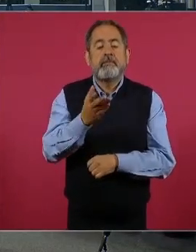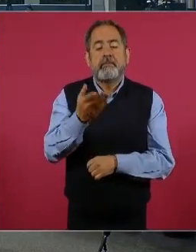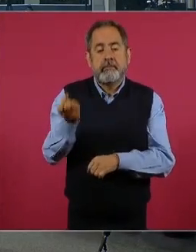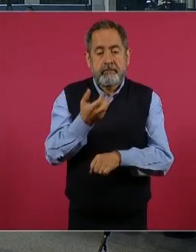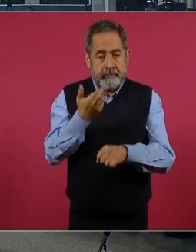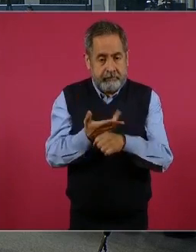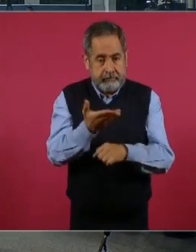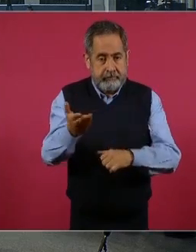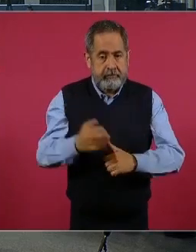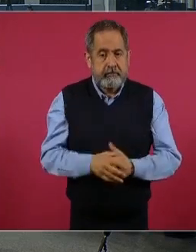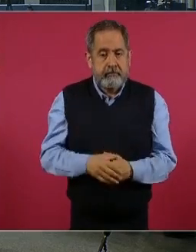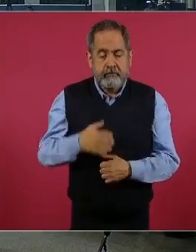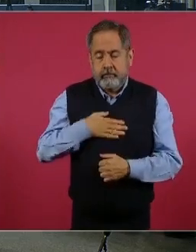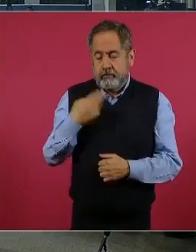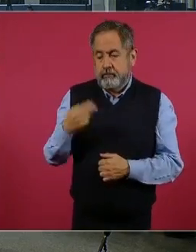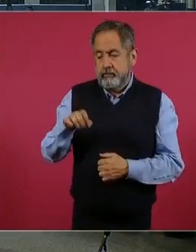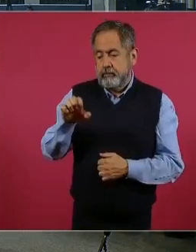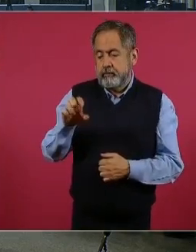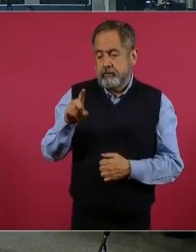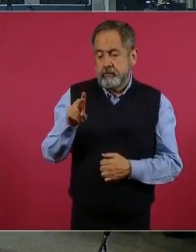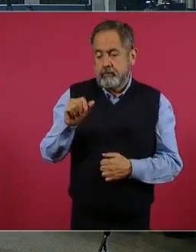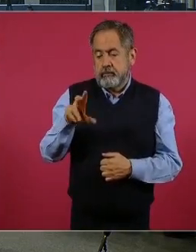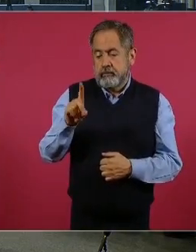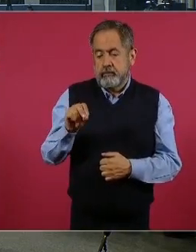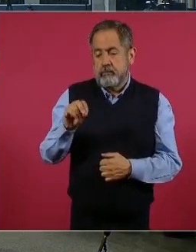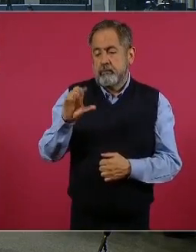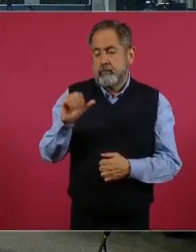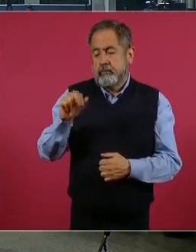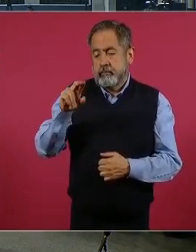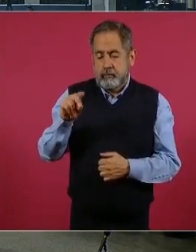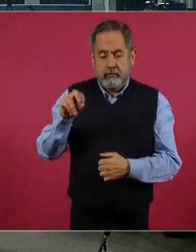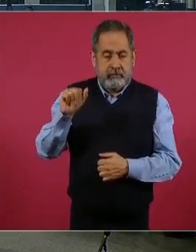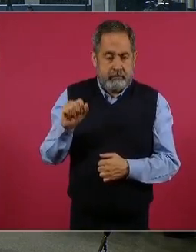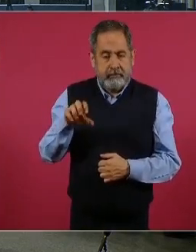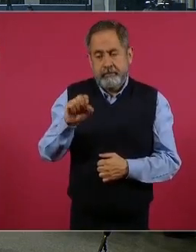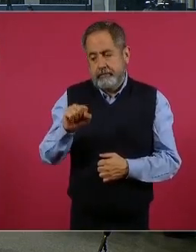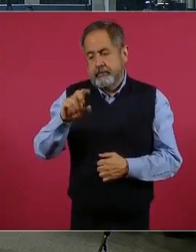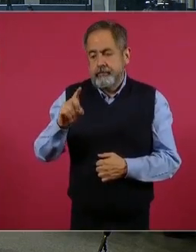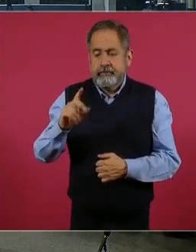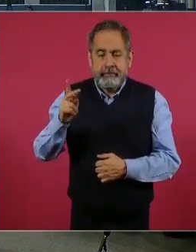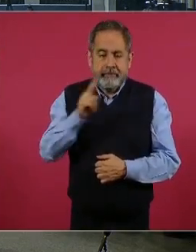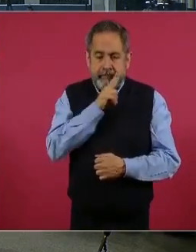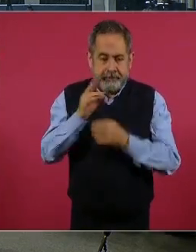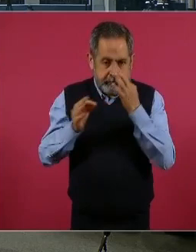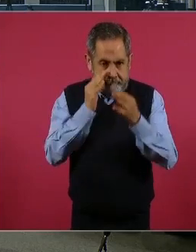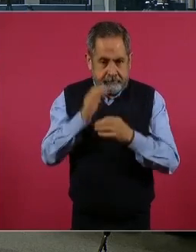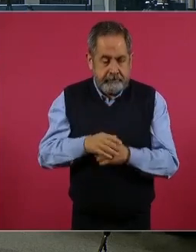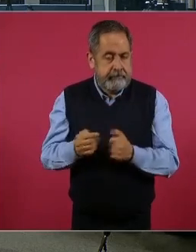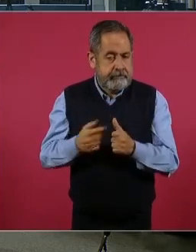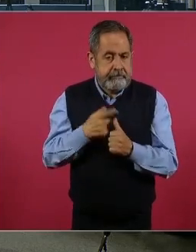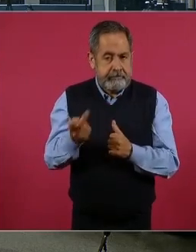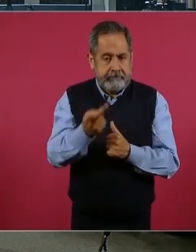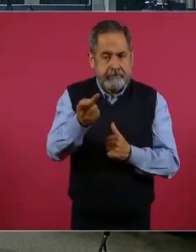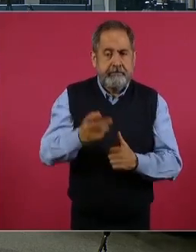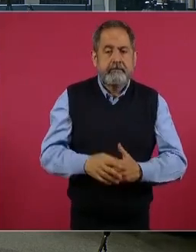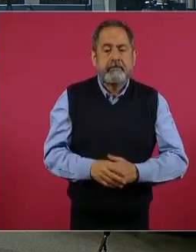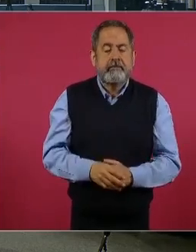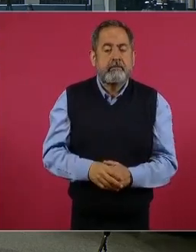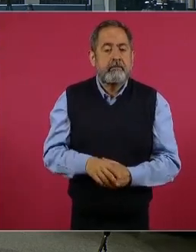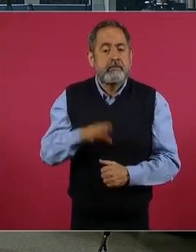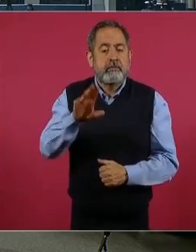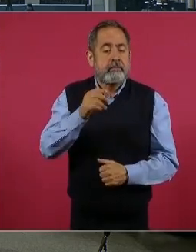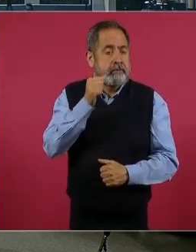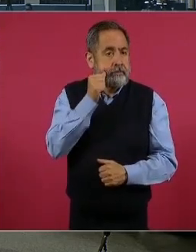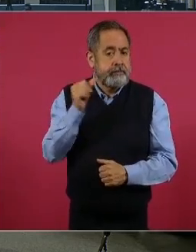secretarios. Eduardo Esquivel Ancona, SDP Noticias. Mi primera pregunta, el día